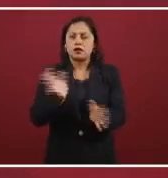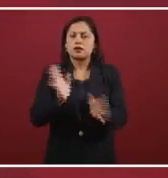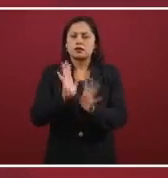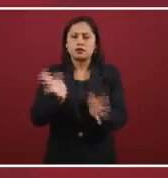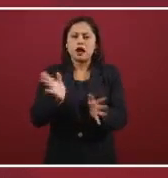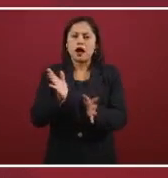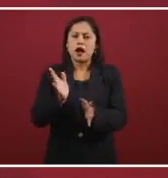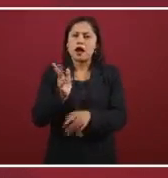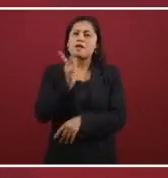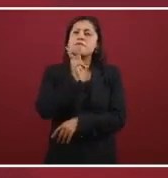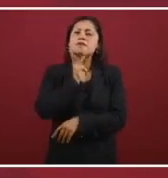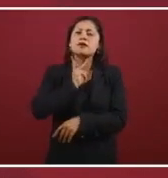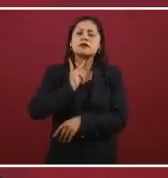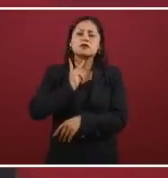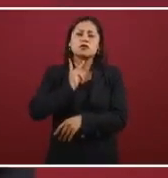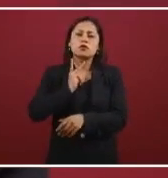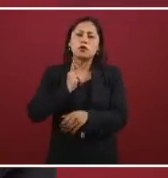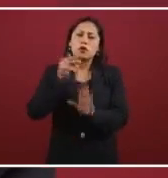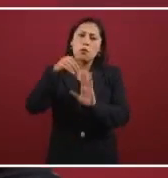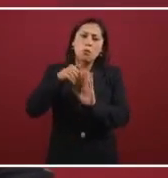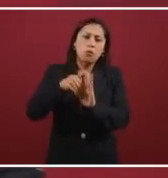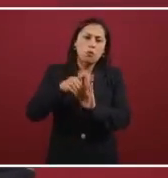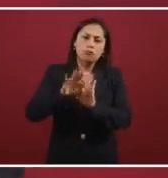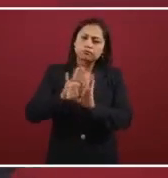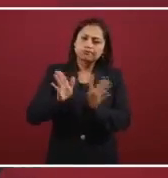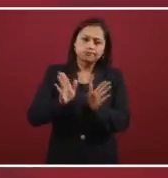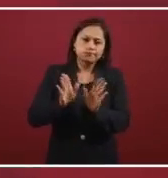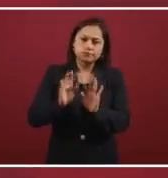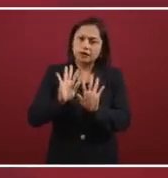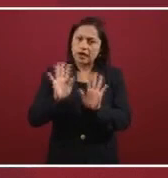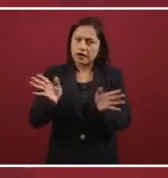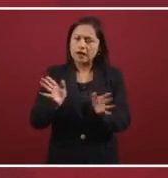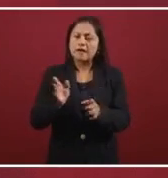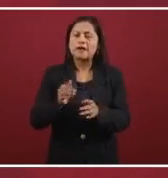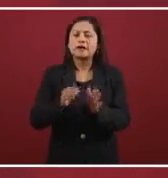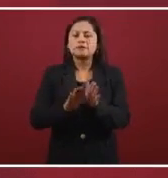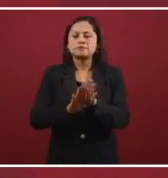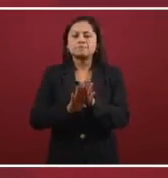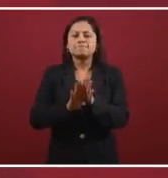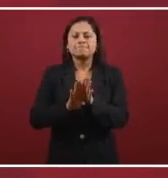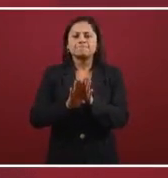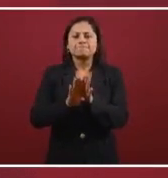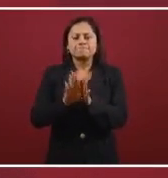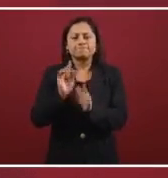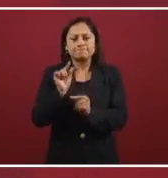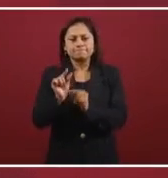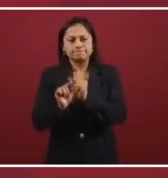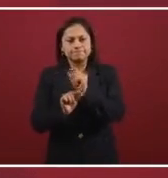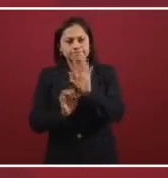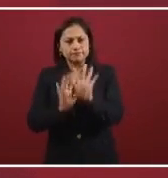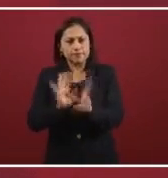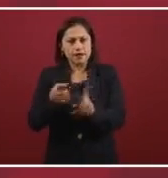se estabilizó la producción de petróleo, estamos ya empezando a recuperar la producción,